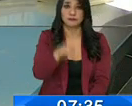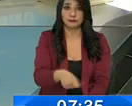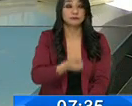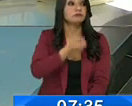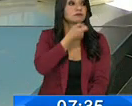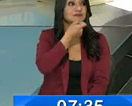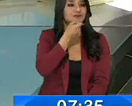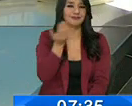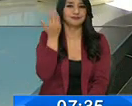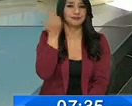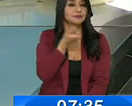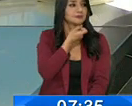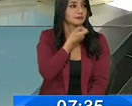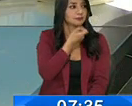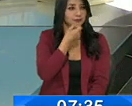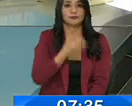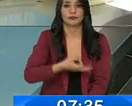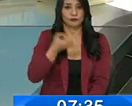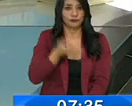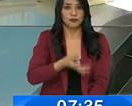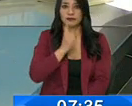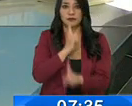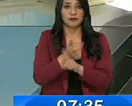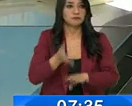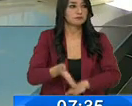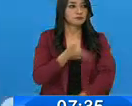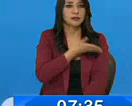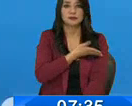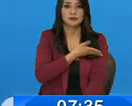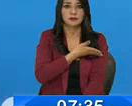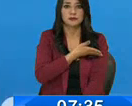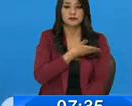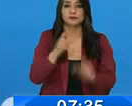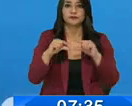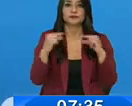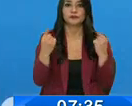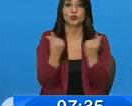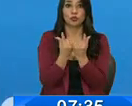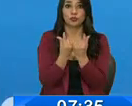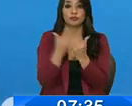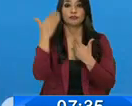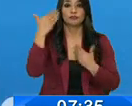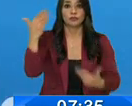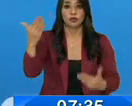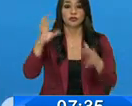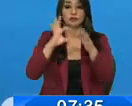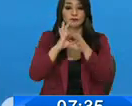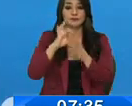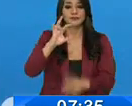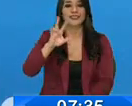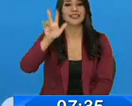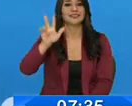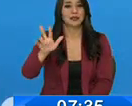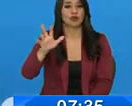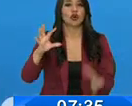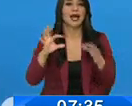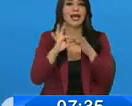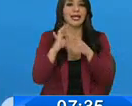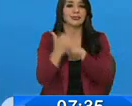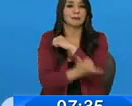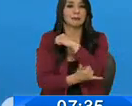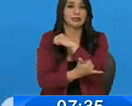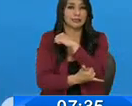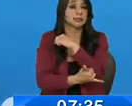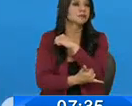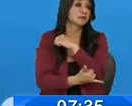en días pasados y hoy me ratifico, la bancada de Alianza País, como parte, entre comillas, y digo